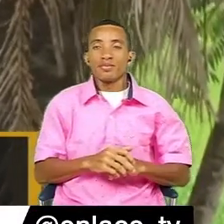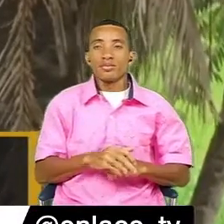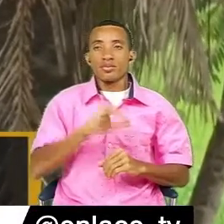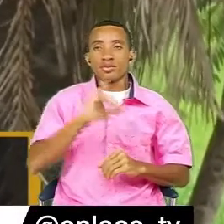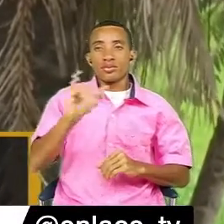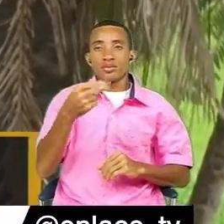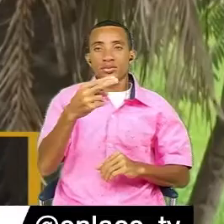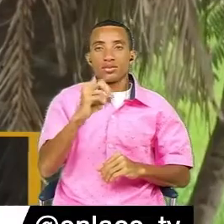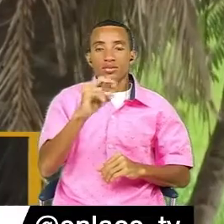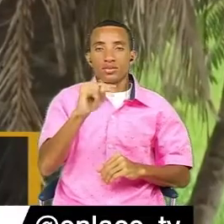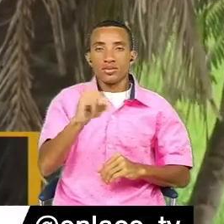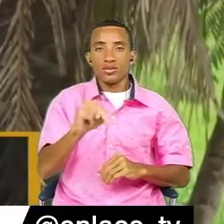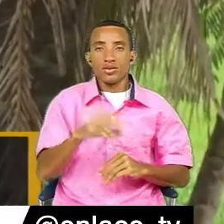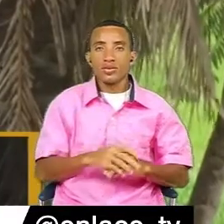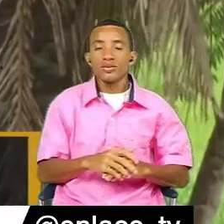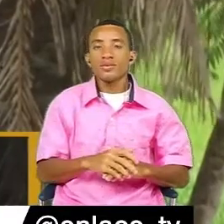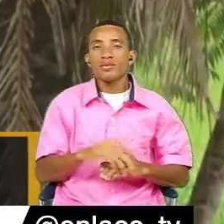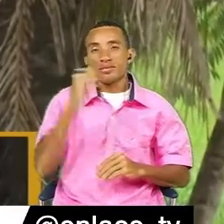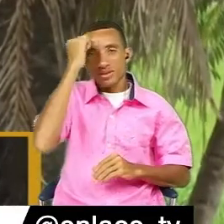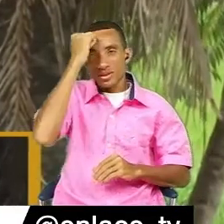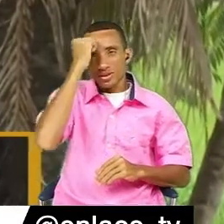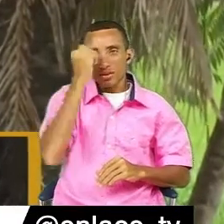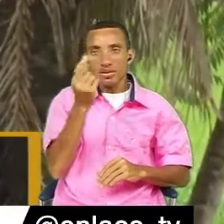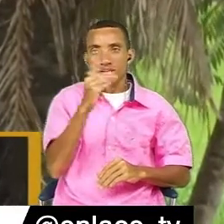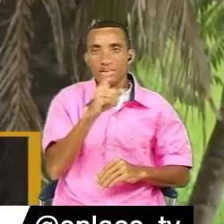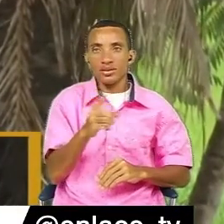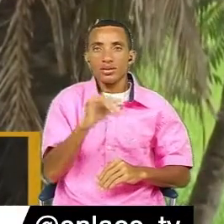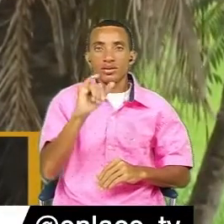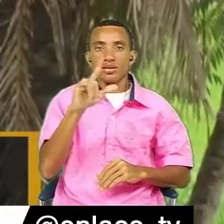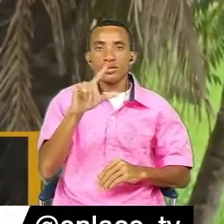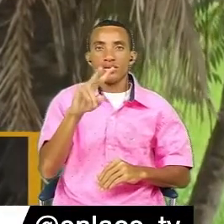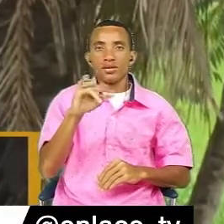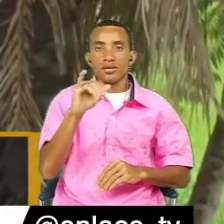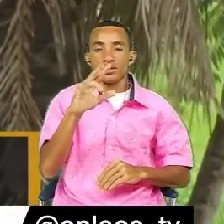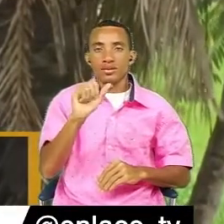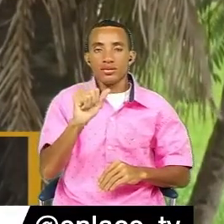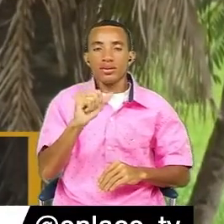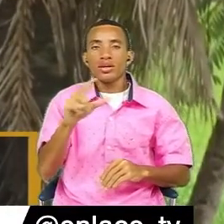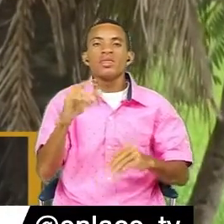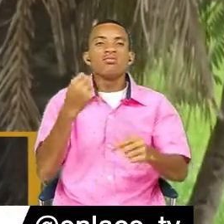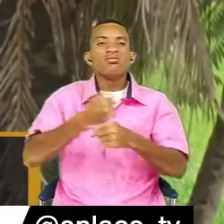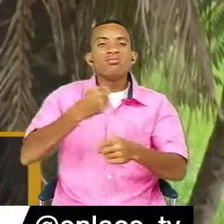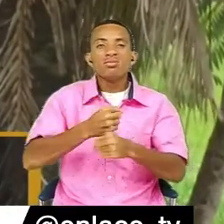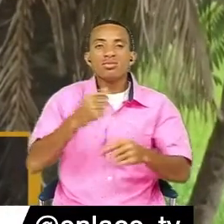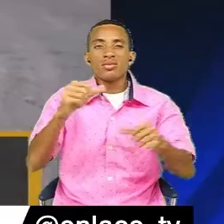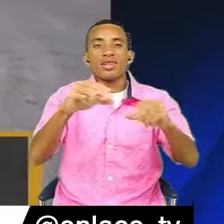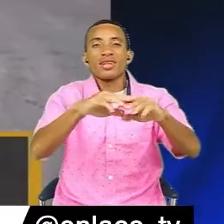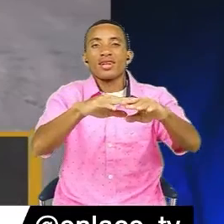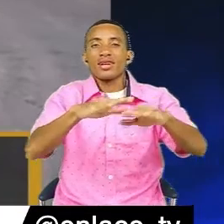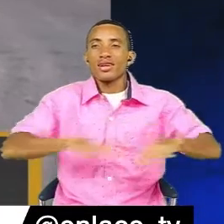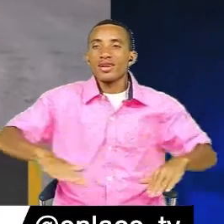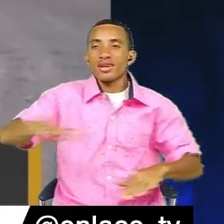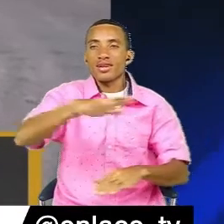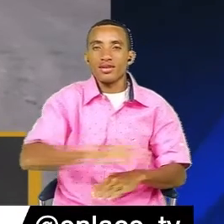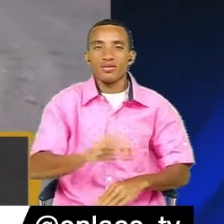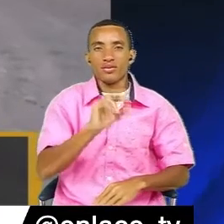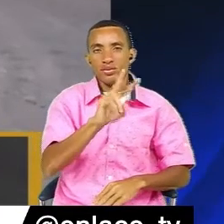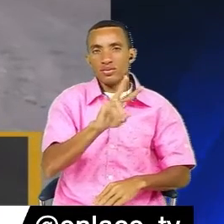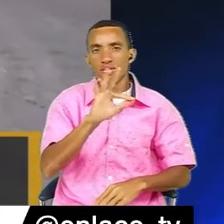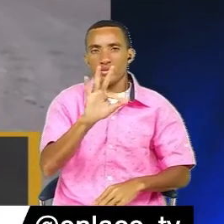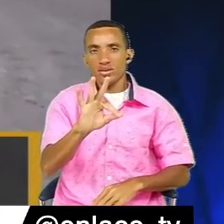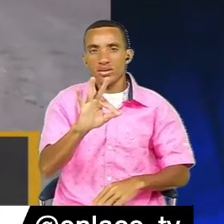que conozco, y la profesora Silvia, él trabajaba en Campo 23 y la señora, tengo entendido que en la escuela rural Pueblo